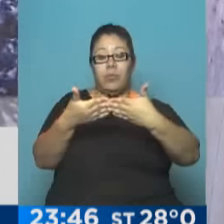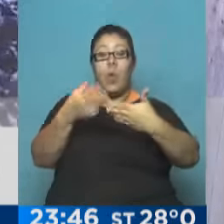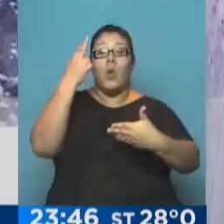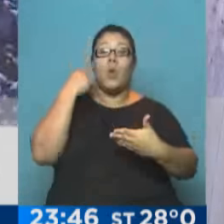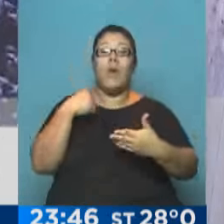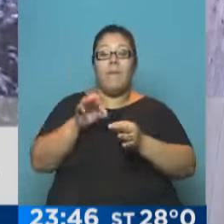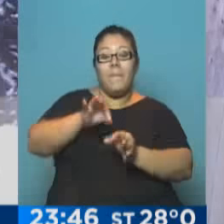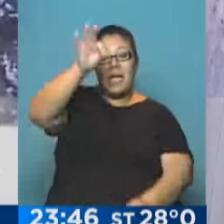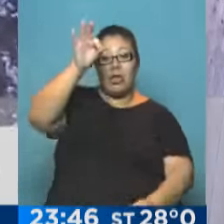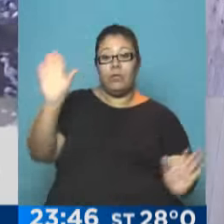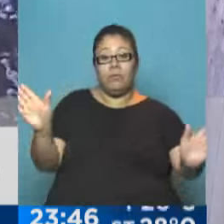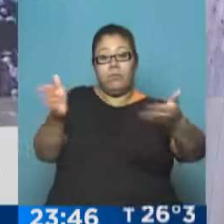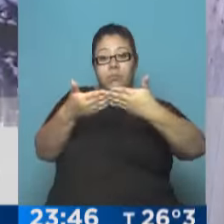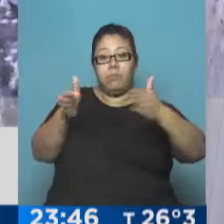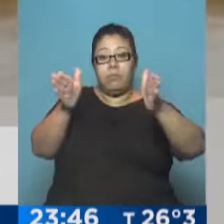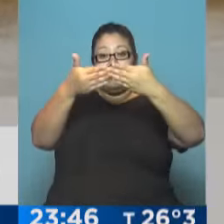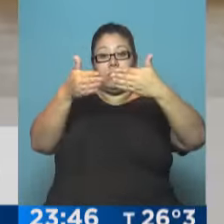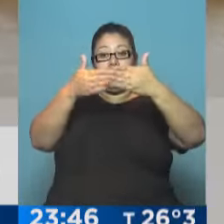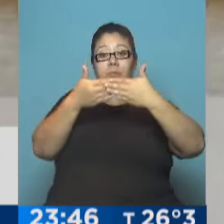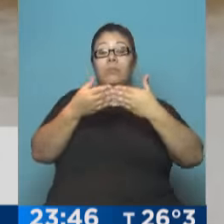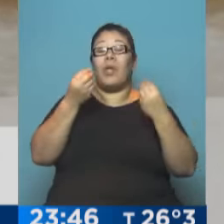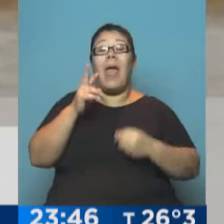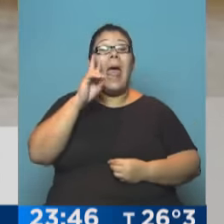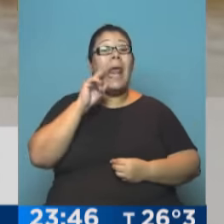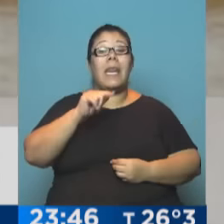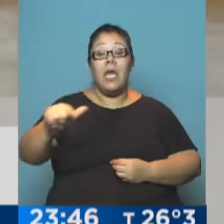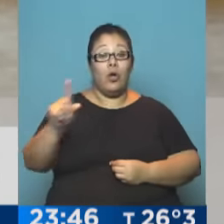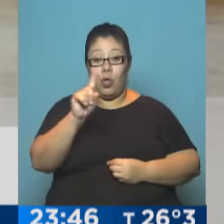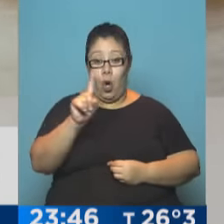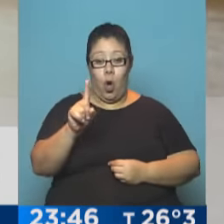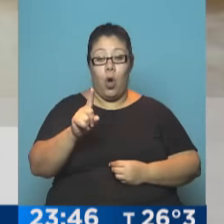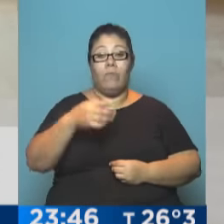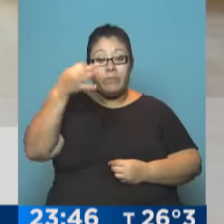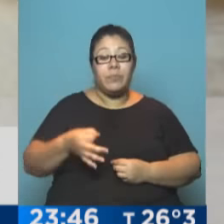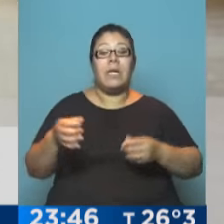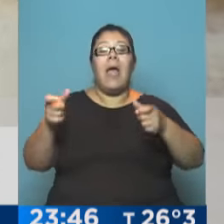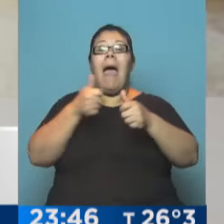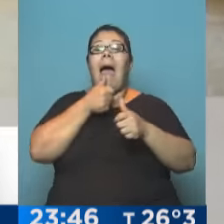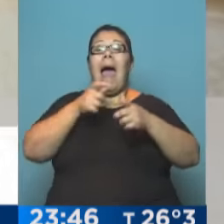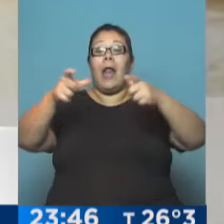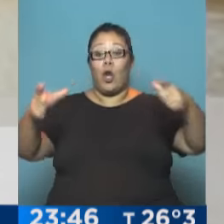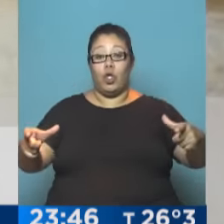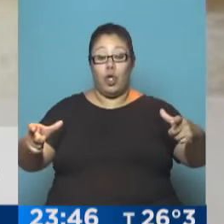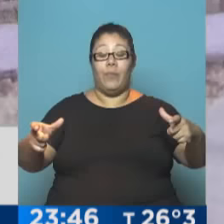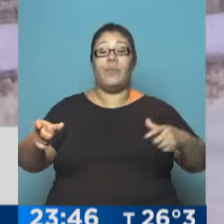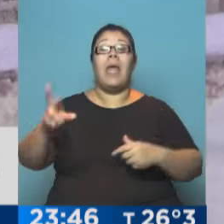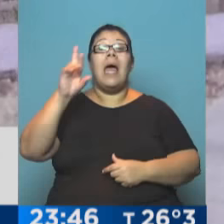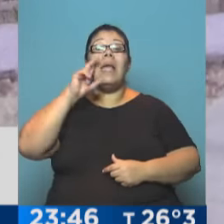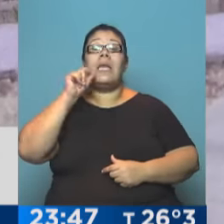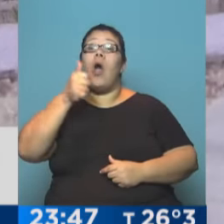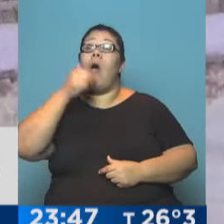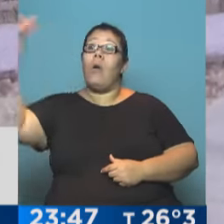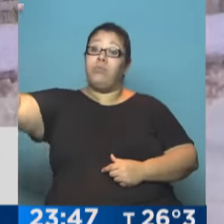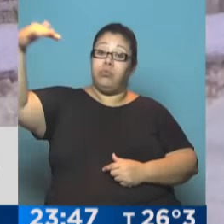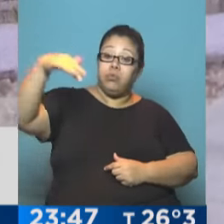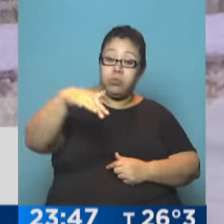entren, porque no es un río, sino un arroyo que viene del río y a su vez produce la creciente, ¿no es cierto? Bueno, una vez que cerramos